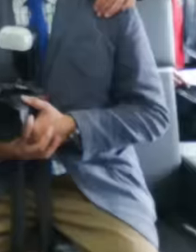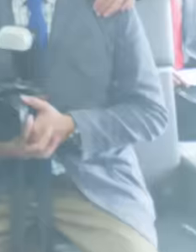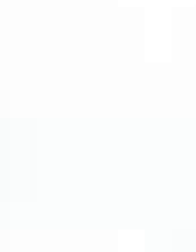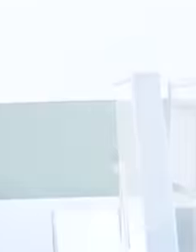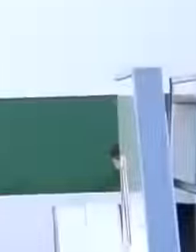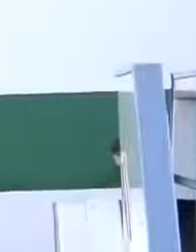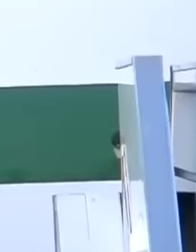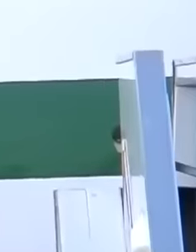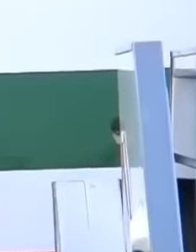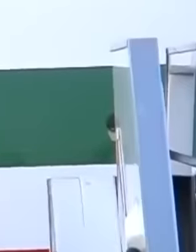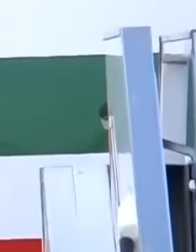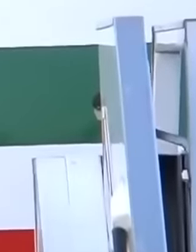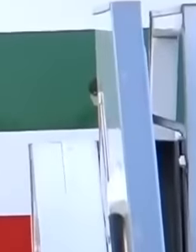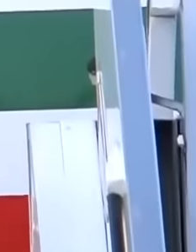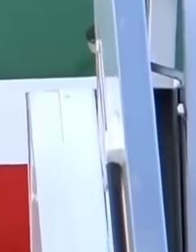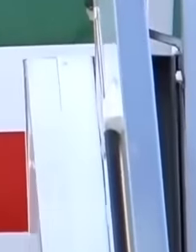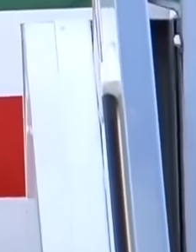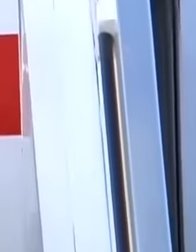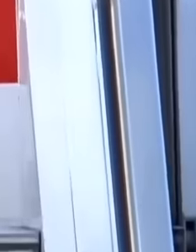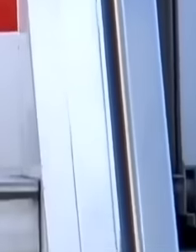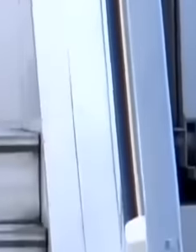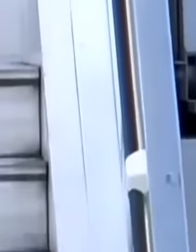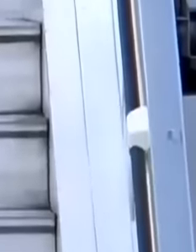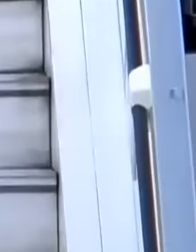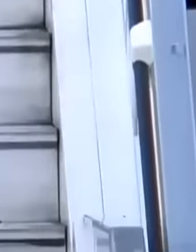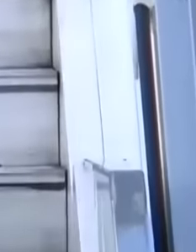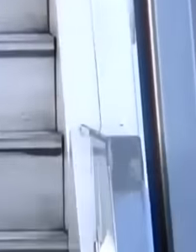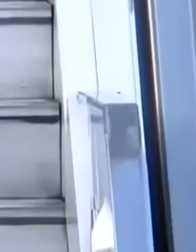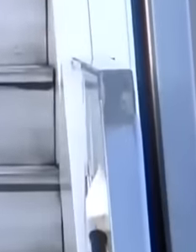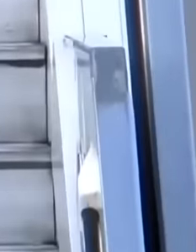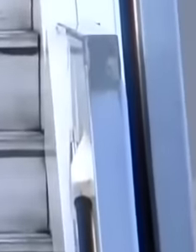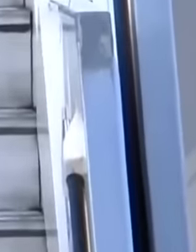si fuera un viaje familiar.